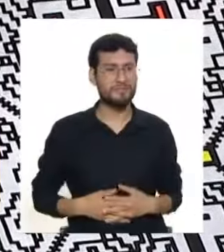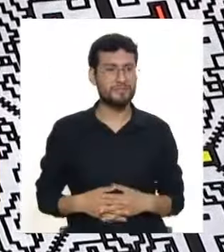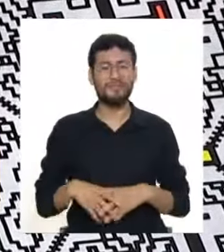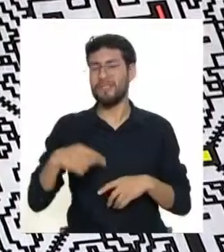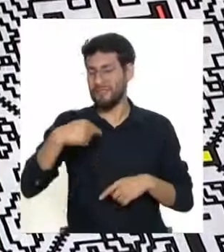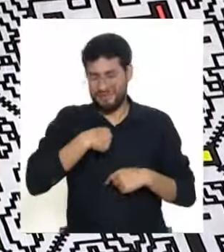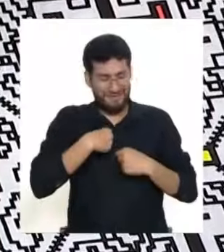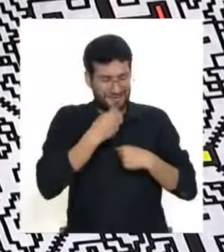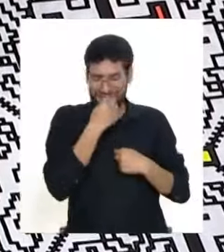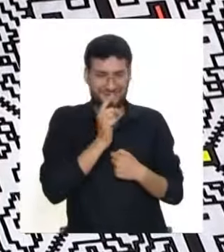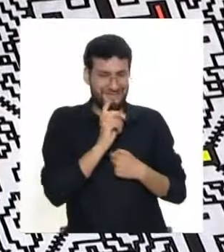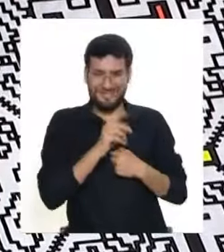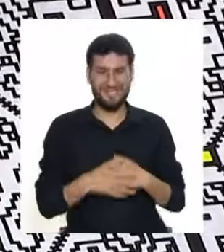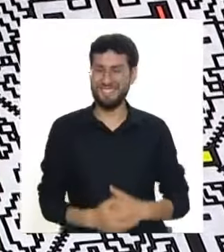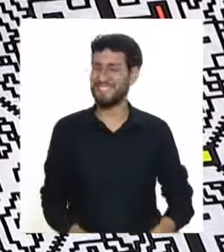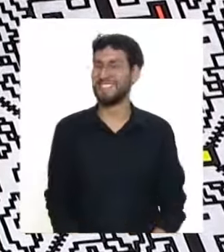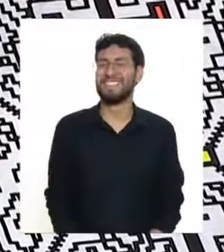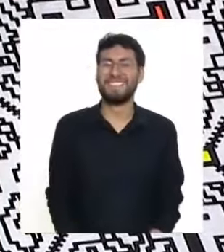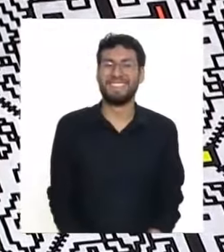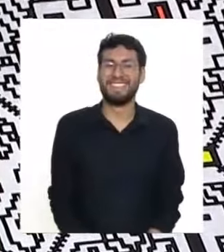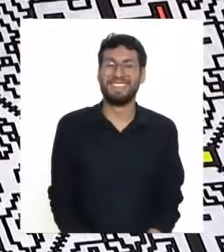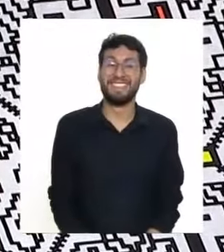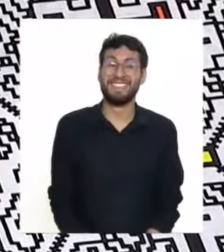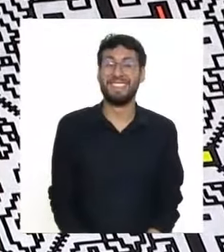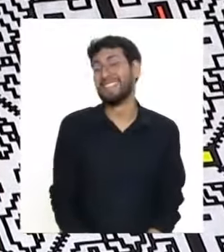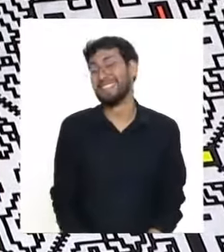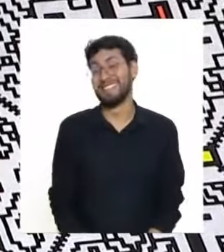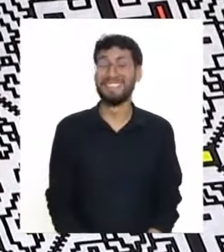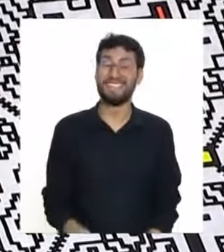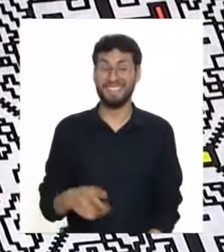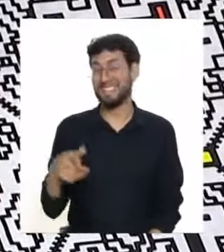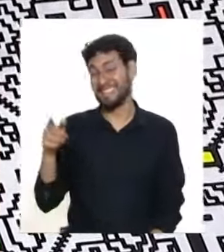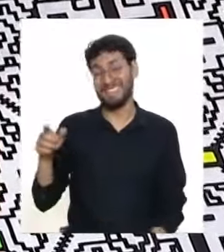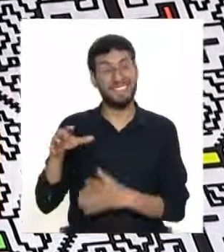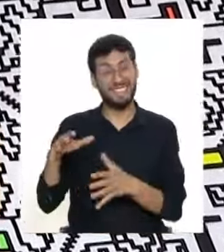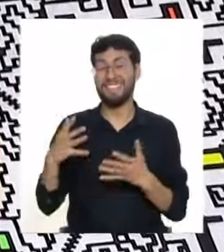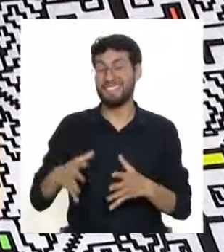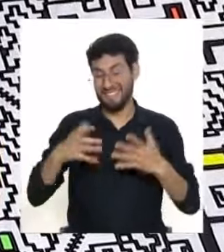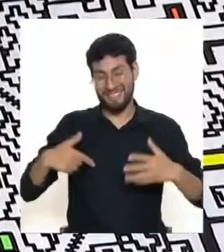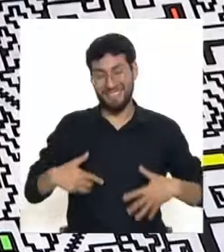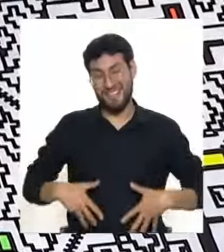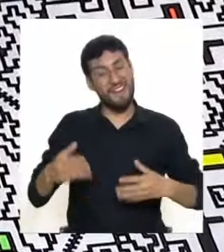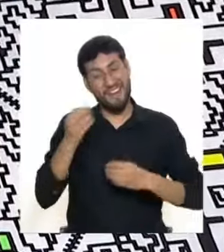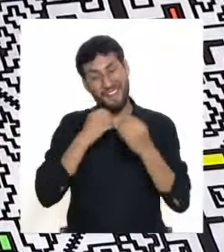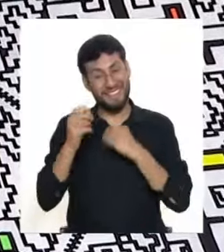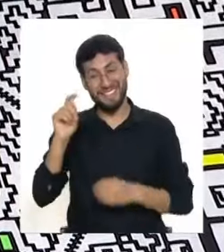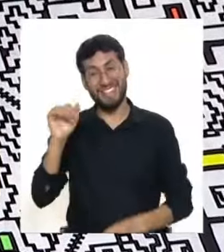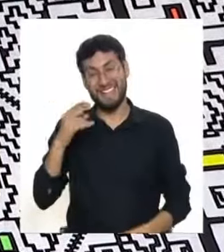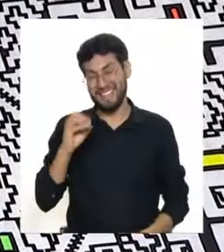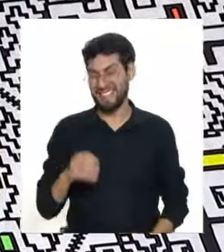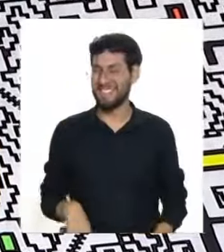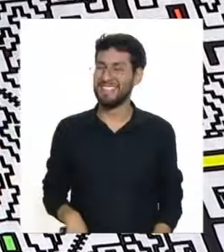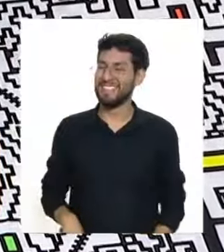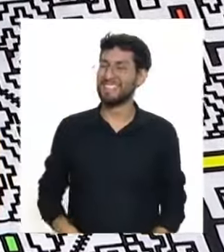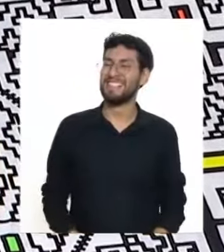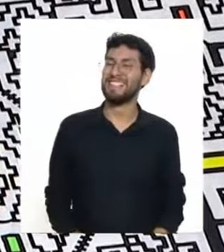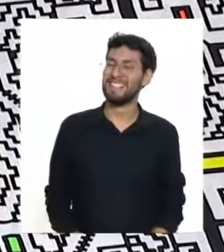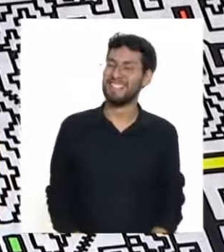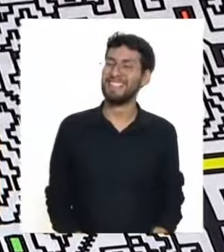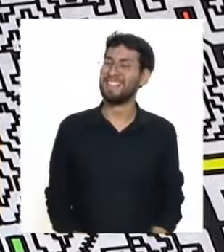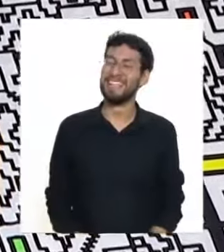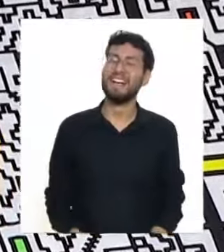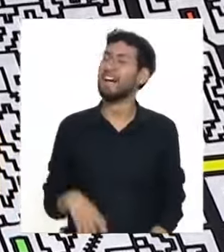el cocinero. Sí. Está taipá el cocinero. Está taipá. Mucho tacacho esta semana. Mucho. Y por ejemplo.